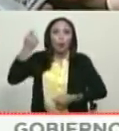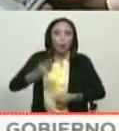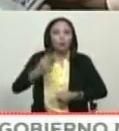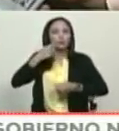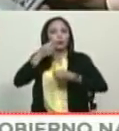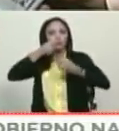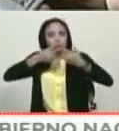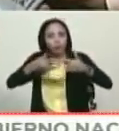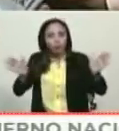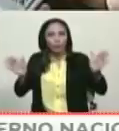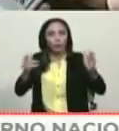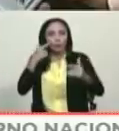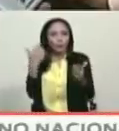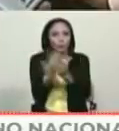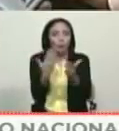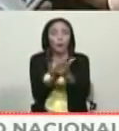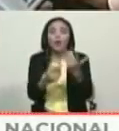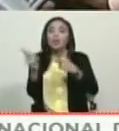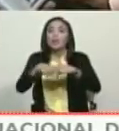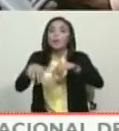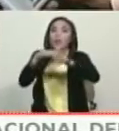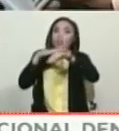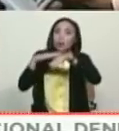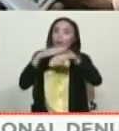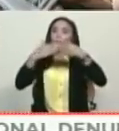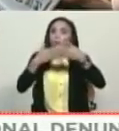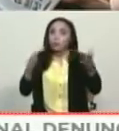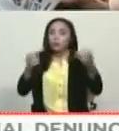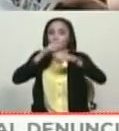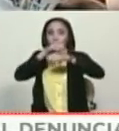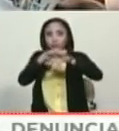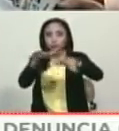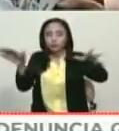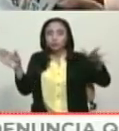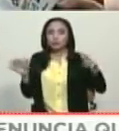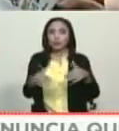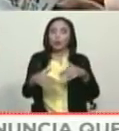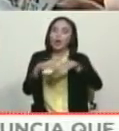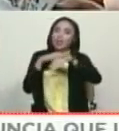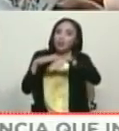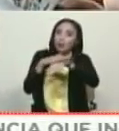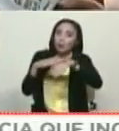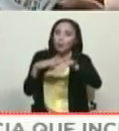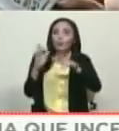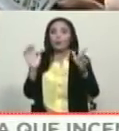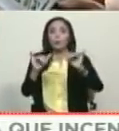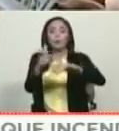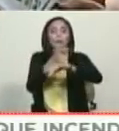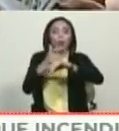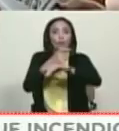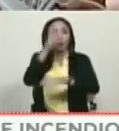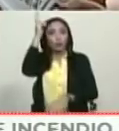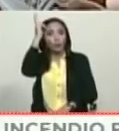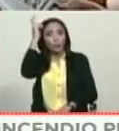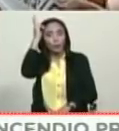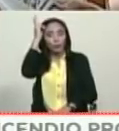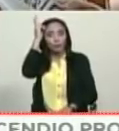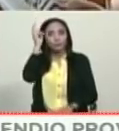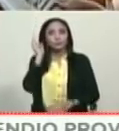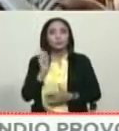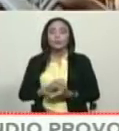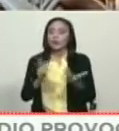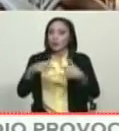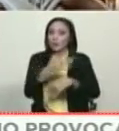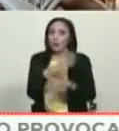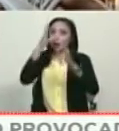y exige una disculpa pública enérgica del gobierno del perú y las garantías a